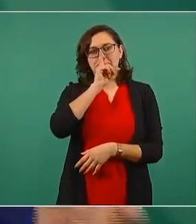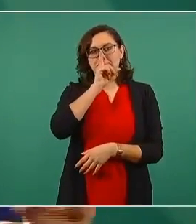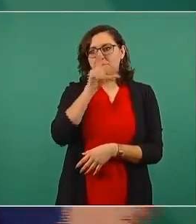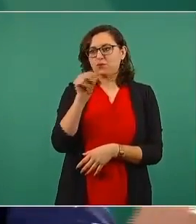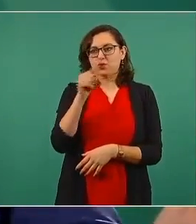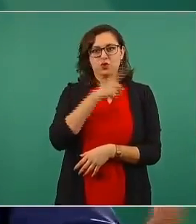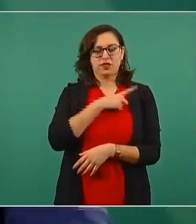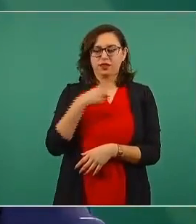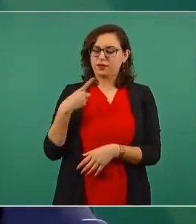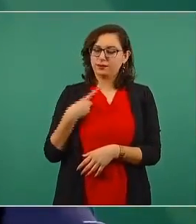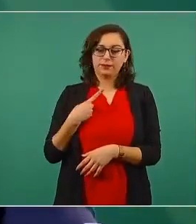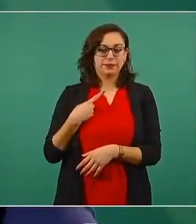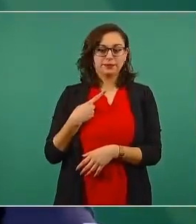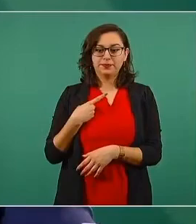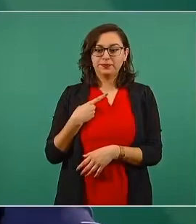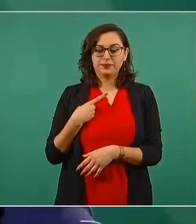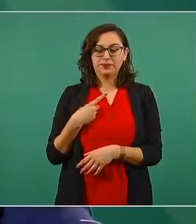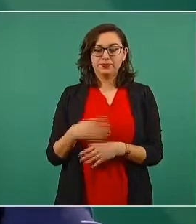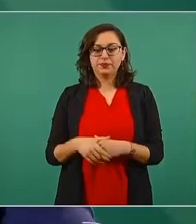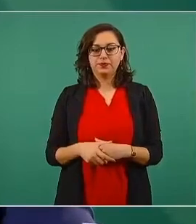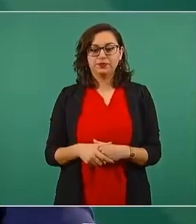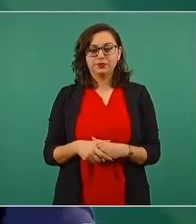el mismo pueblo.